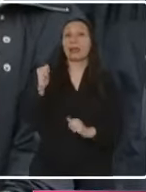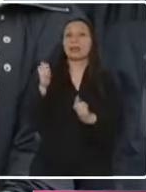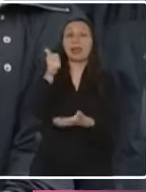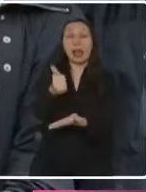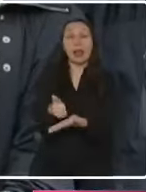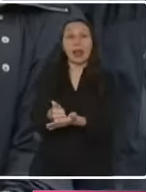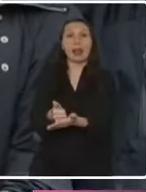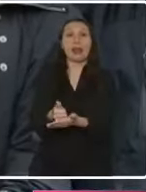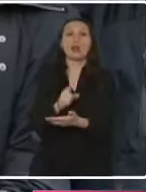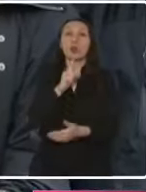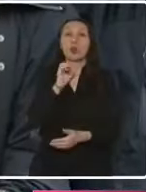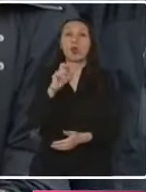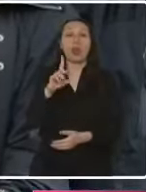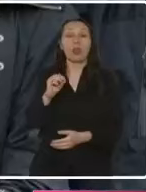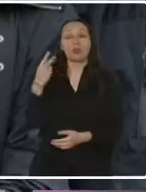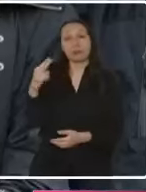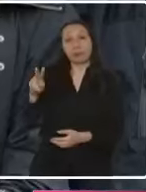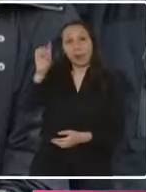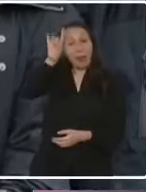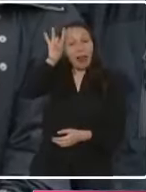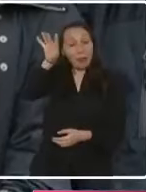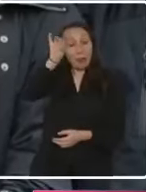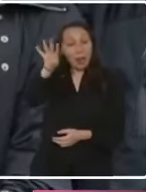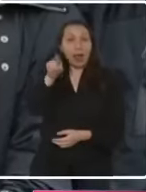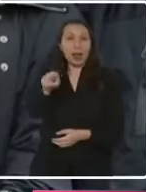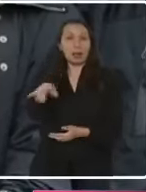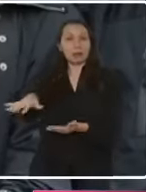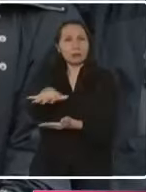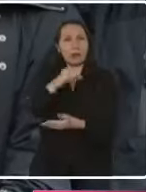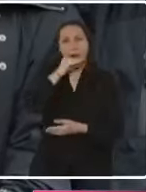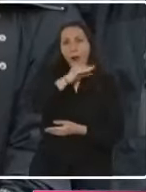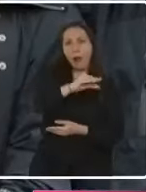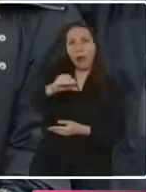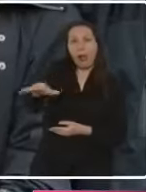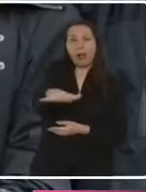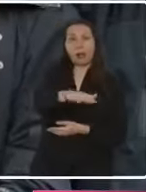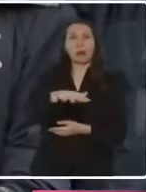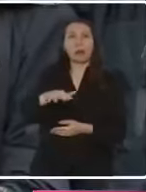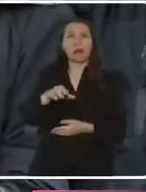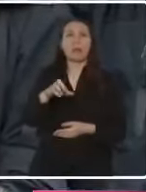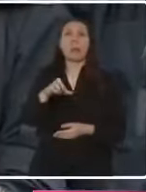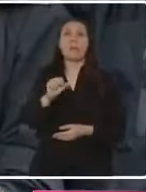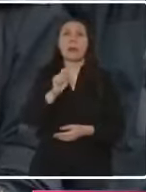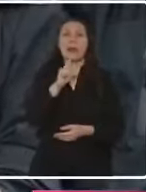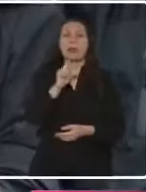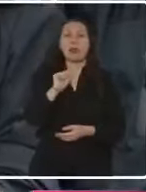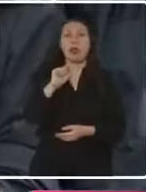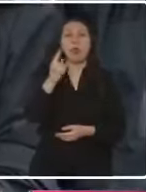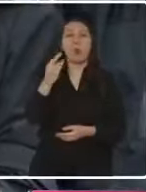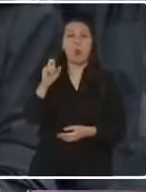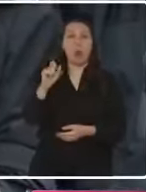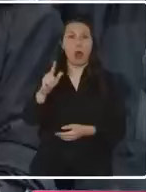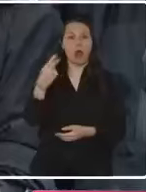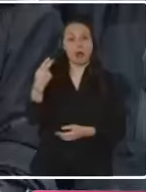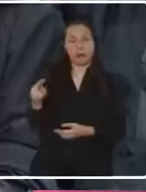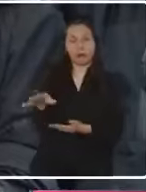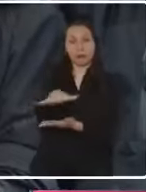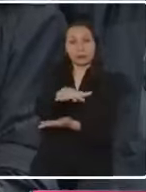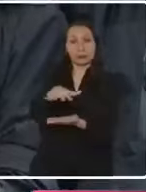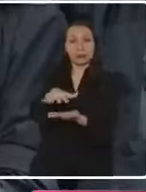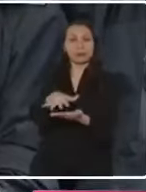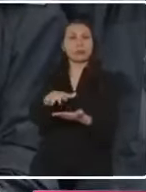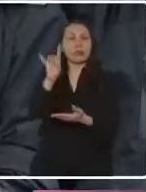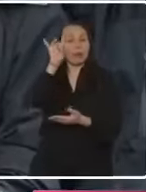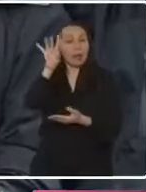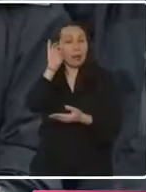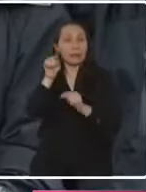con la alcaldesa Javiera Toledo de Villa Alemana en un sector rural de Villa Alemana, en el sector El Patagual, Javiera, ¿cierto? Patagual. El Patagual. En el sector El